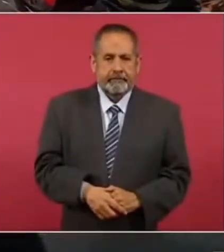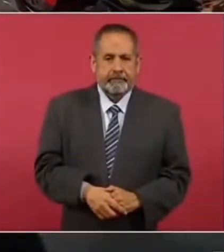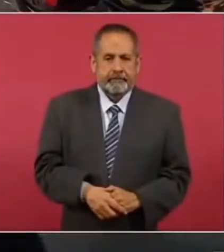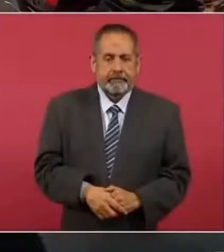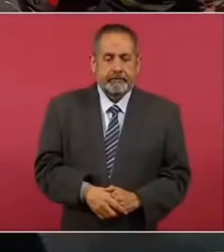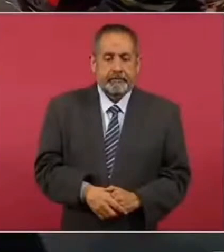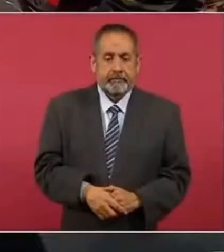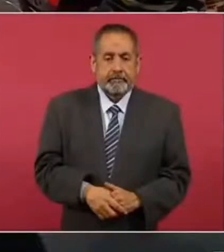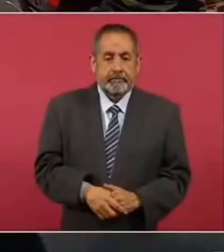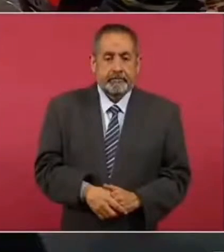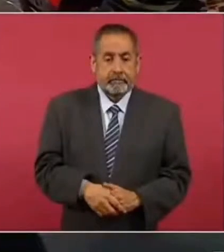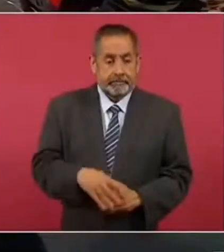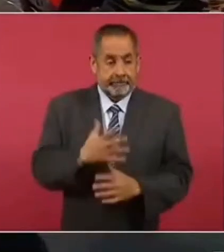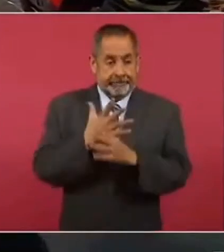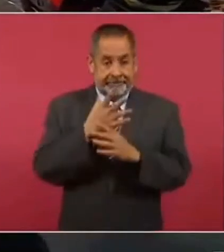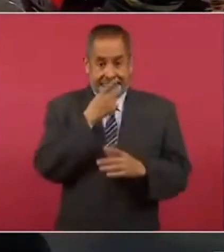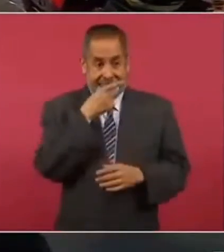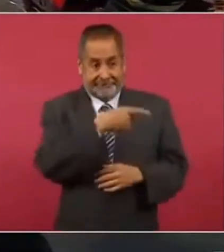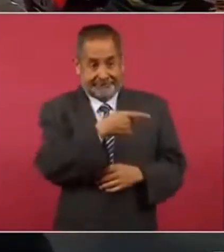Perdónenme,